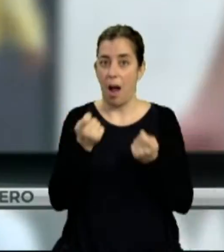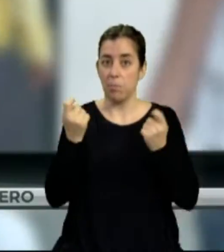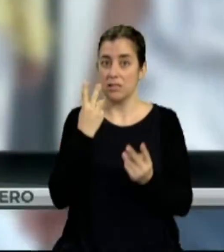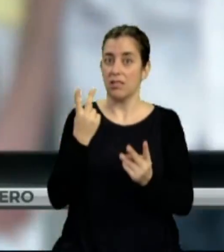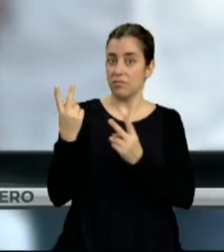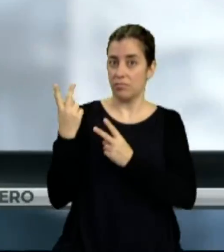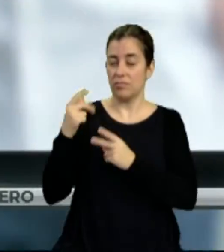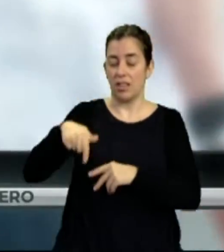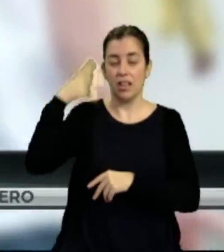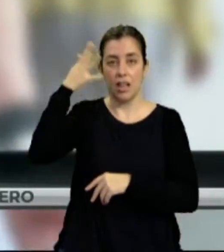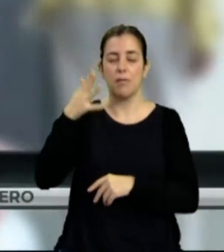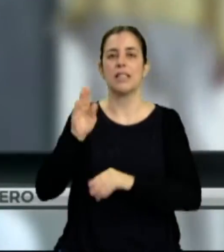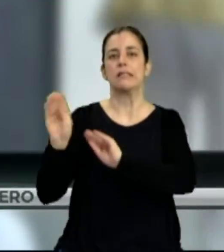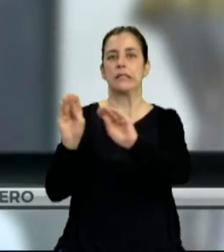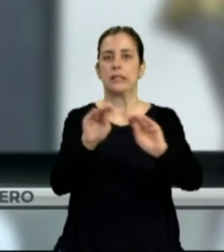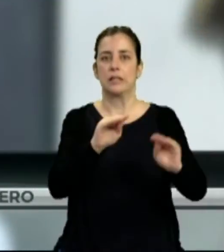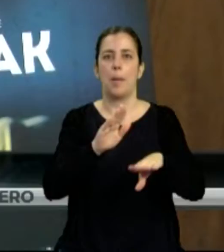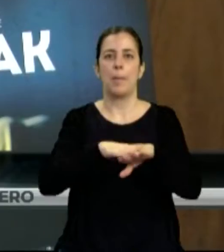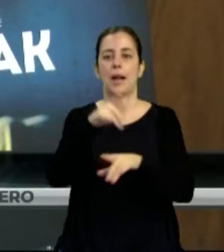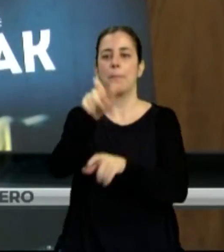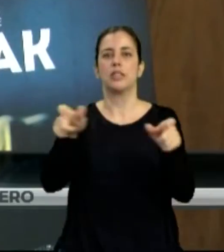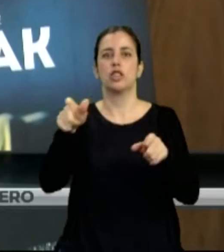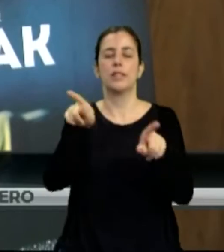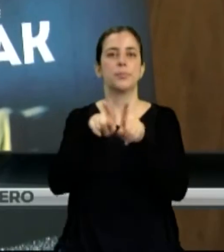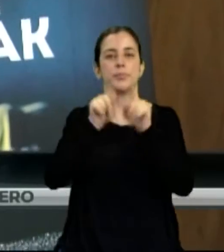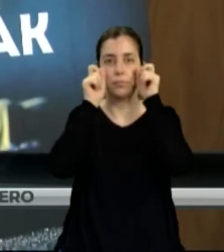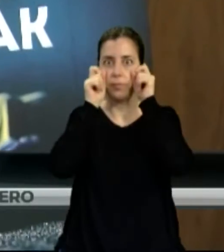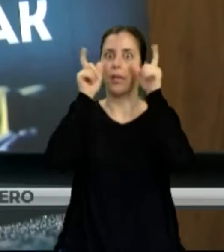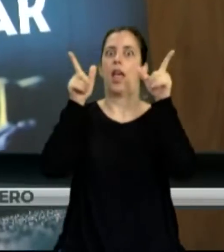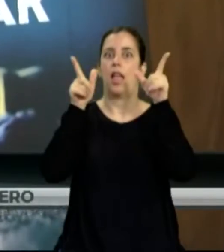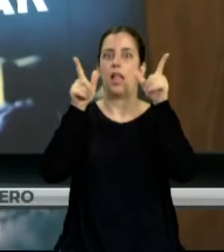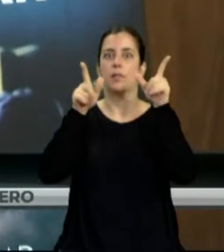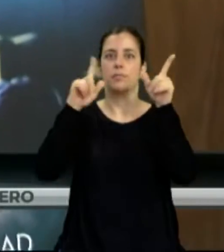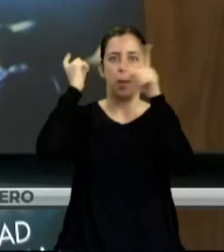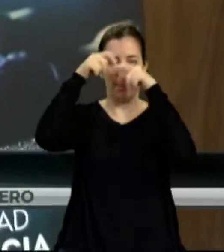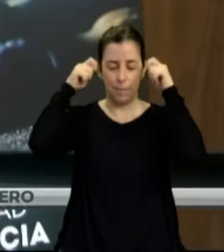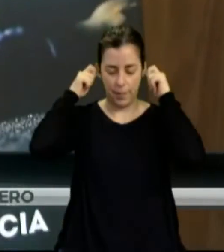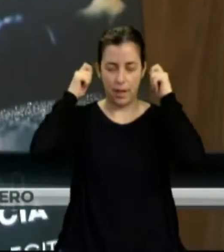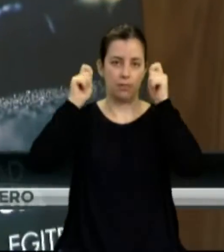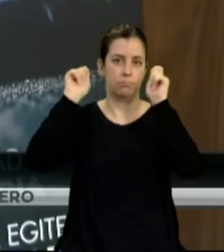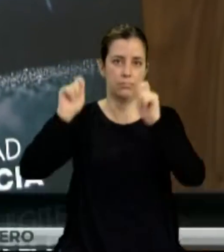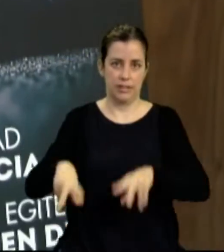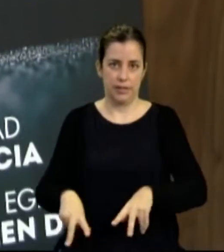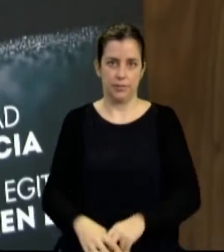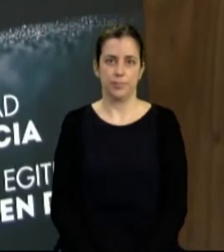un llamamiento para que la ciudadanía abra los ojos y se quite la venda ante la violencia de género.